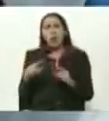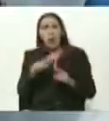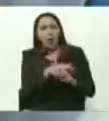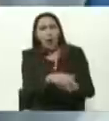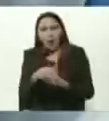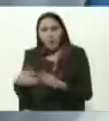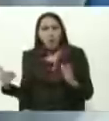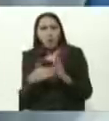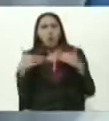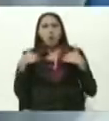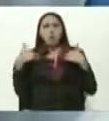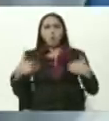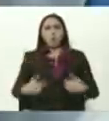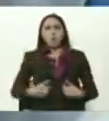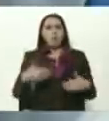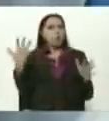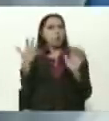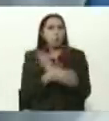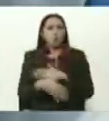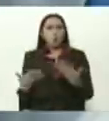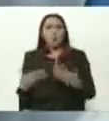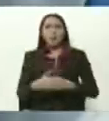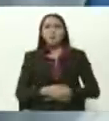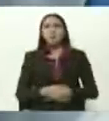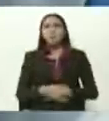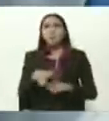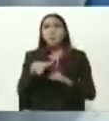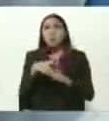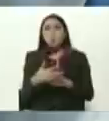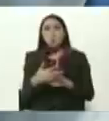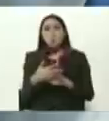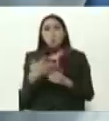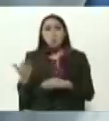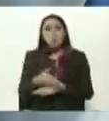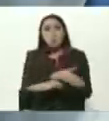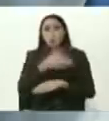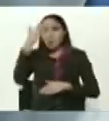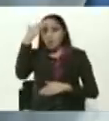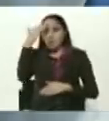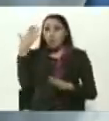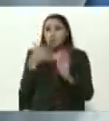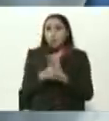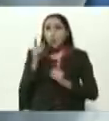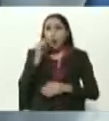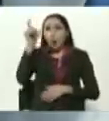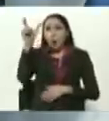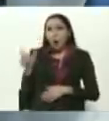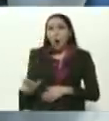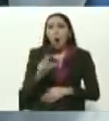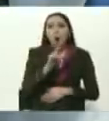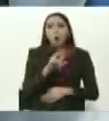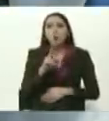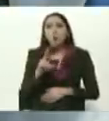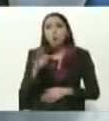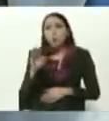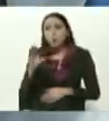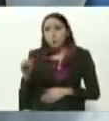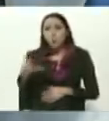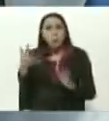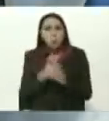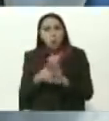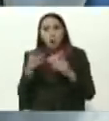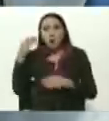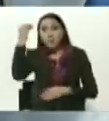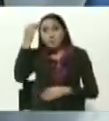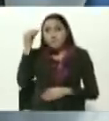derechos humanos. Me refiero al caso sonado en su momento de Rufo Chacón. Para conocimiento de la opinión